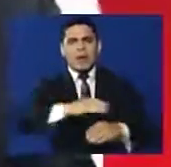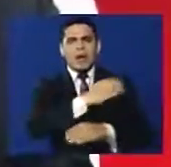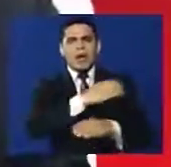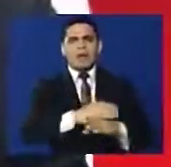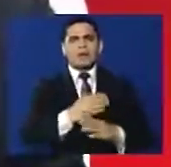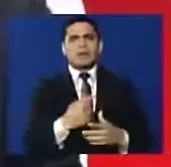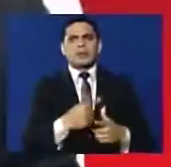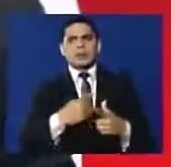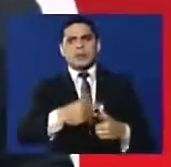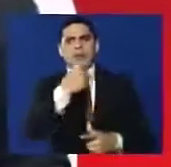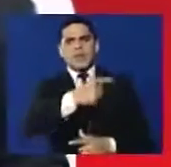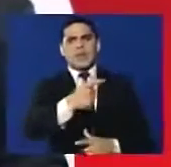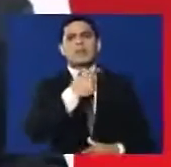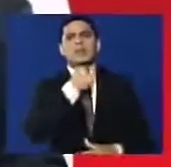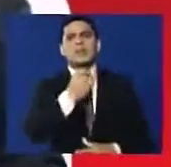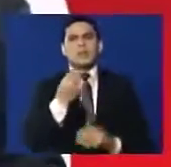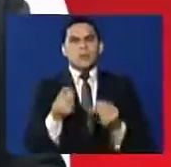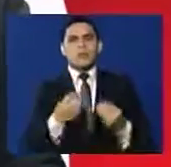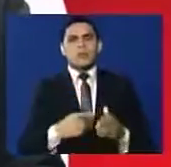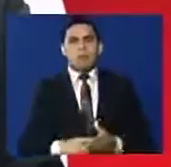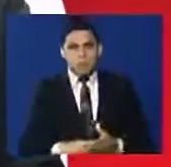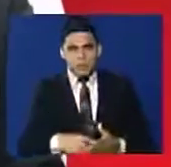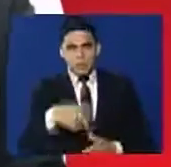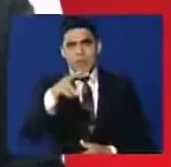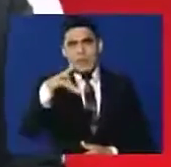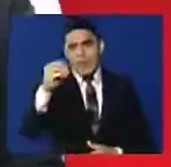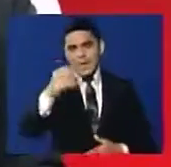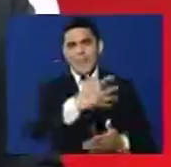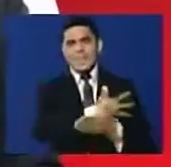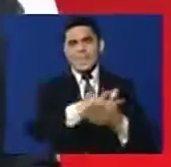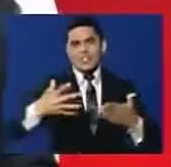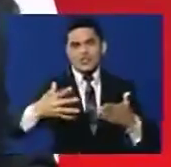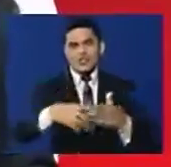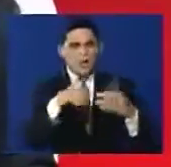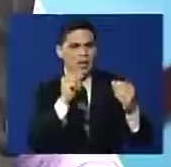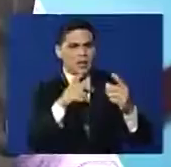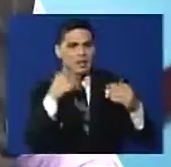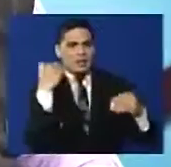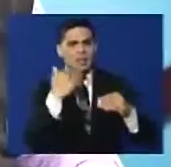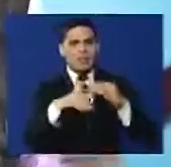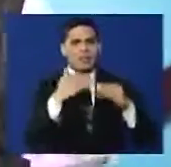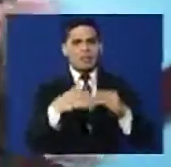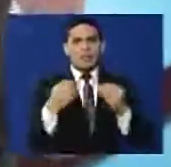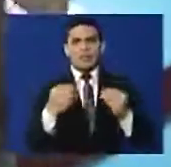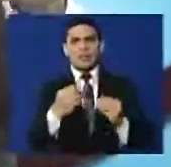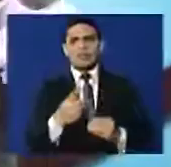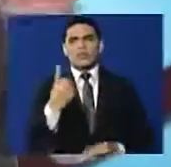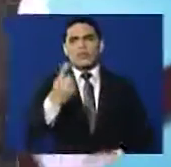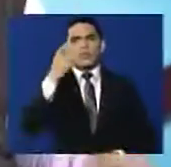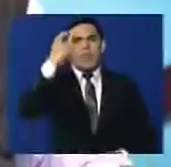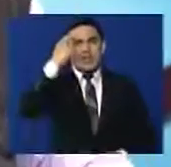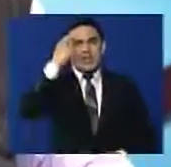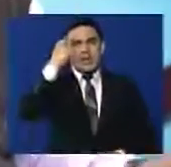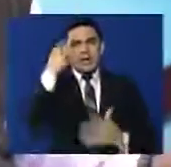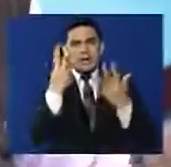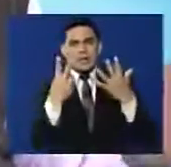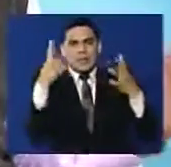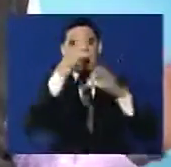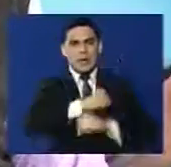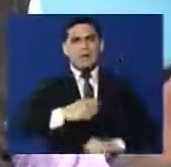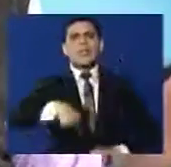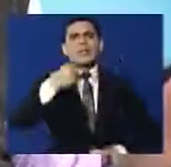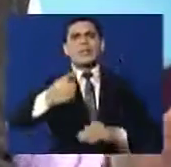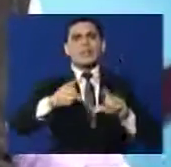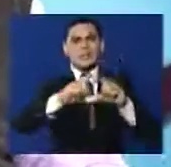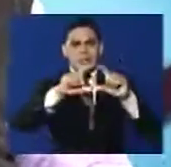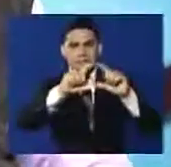mayor, se dice, sí, que recibieron 20 millones de tweets en todo... Inmediatamente. Él la subió un día a las 7 de la noche y al día siguiente era trending